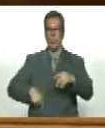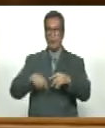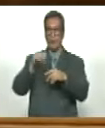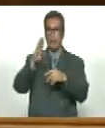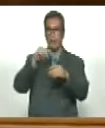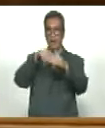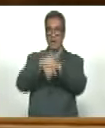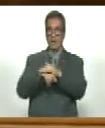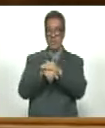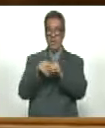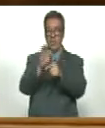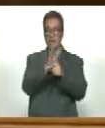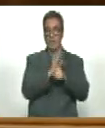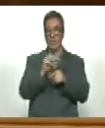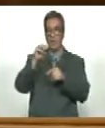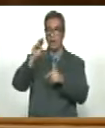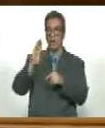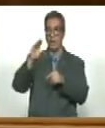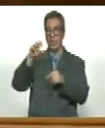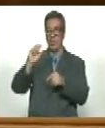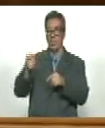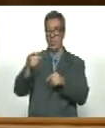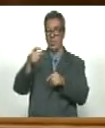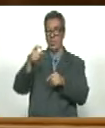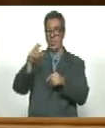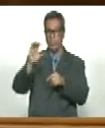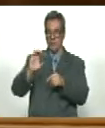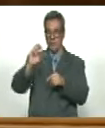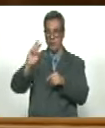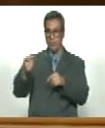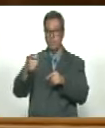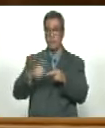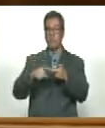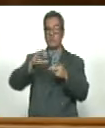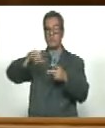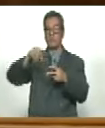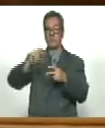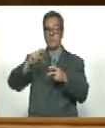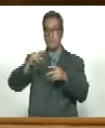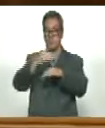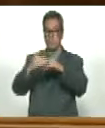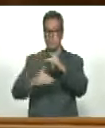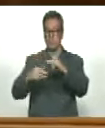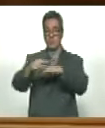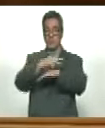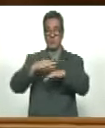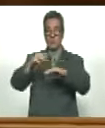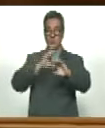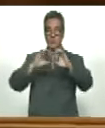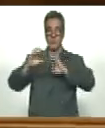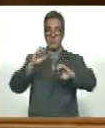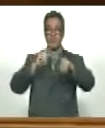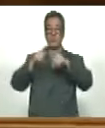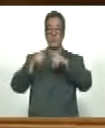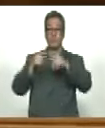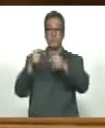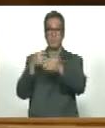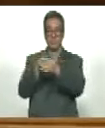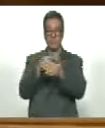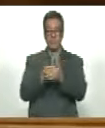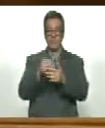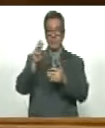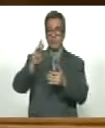Junta Interventora de la Corporación Venezolana de Guayana. Johan Álvarez, viceministro de Comercio Exterior y Promoción de Inversiones.